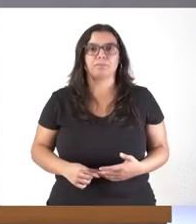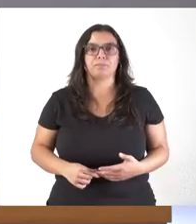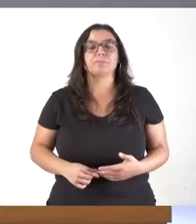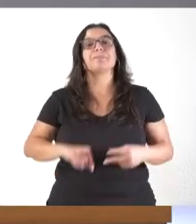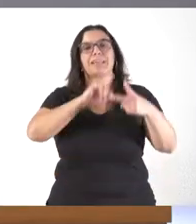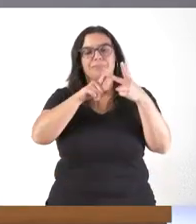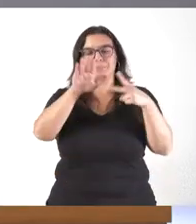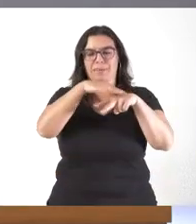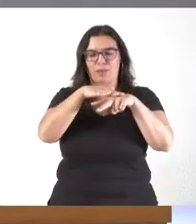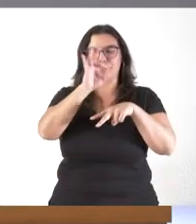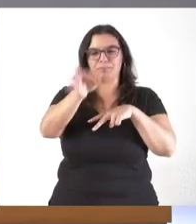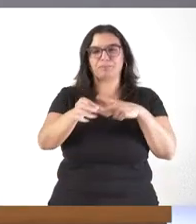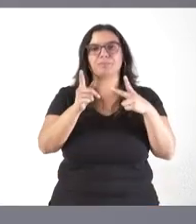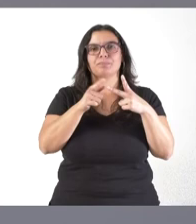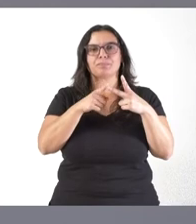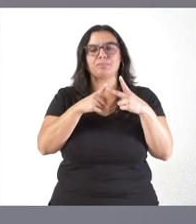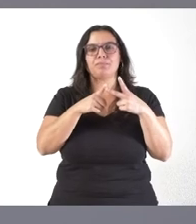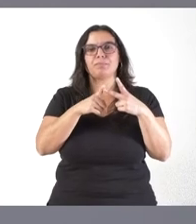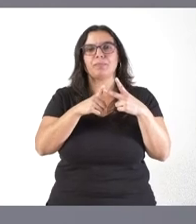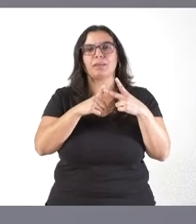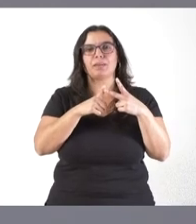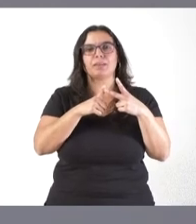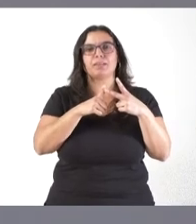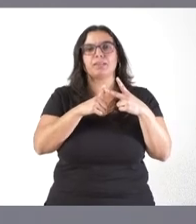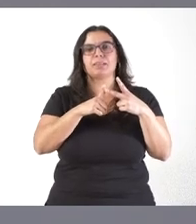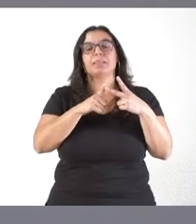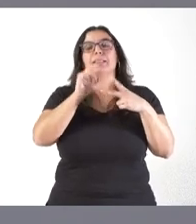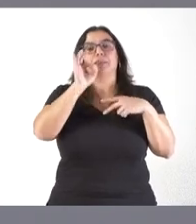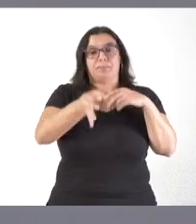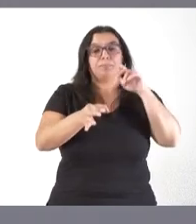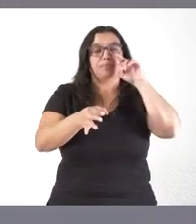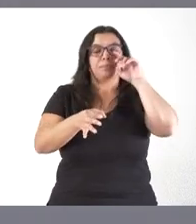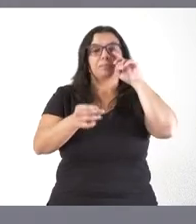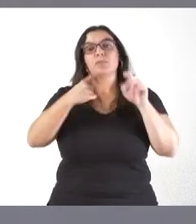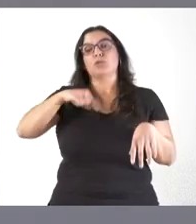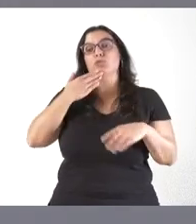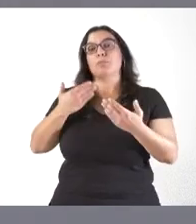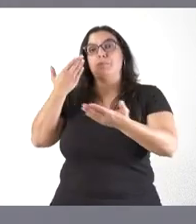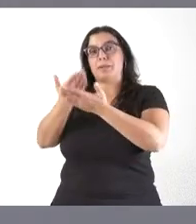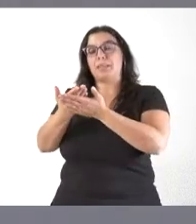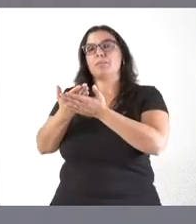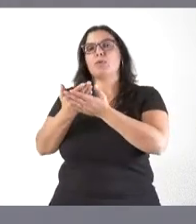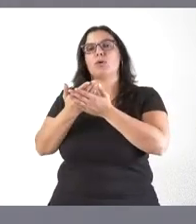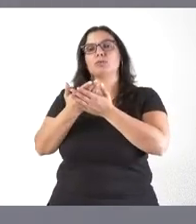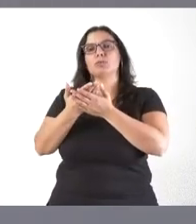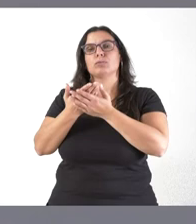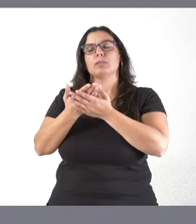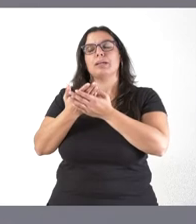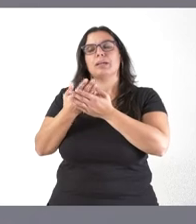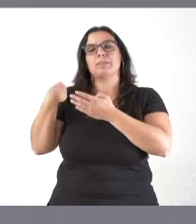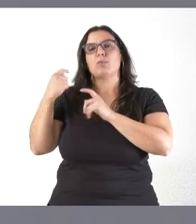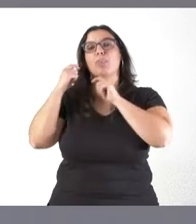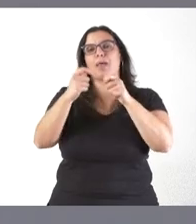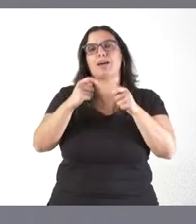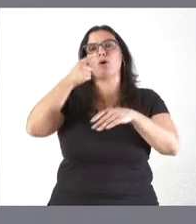y la otra Perdón que se nos planteaba efectivamente nosotros pedimos esa declaración de obligación de servicio público